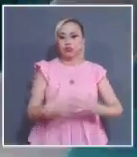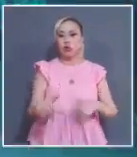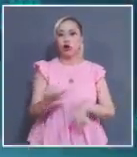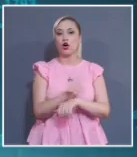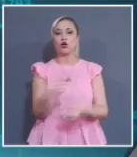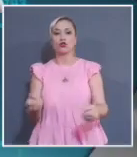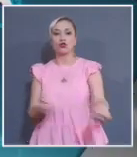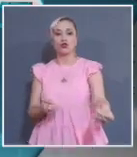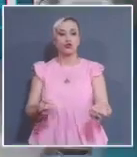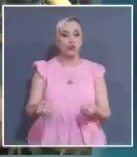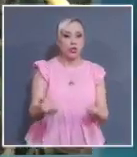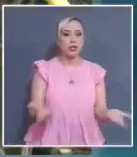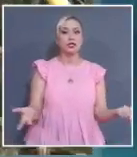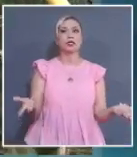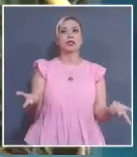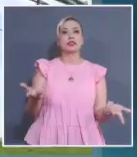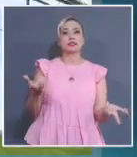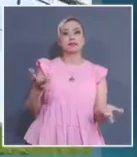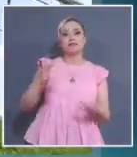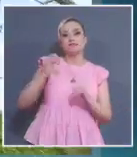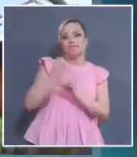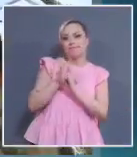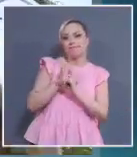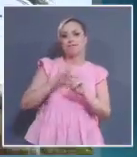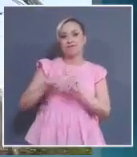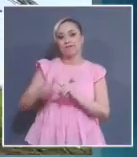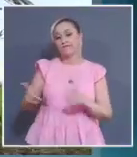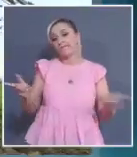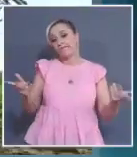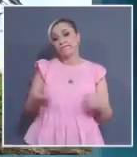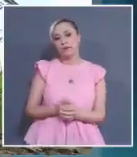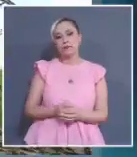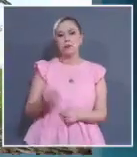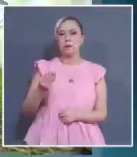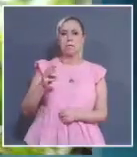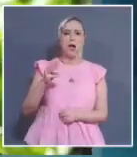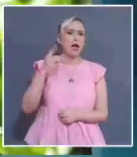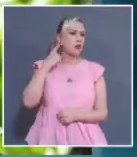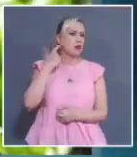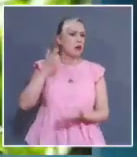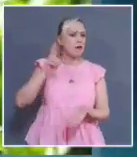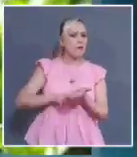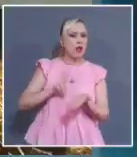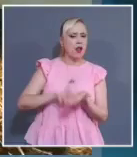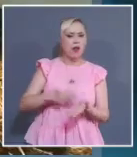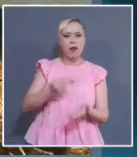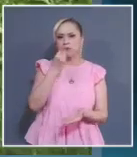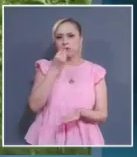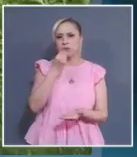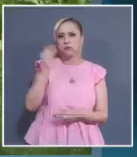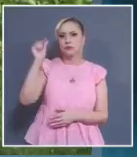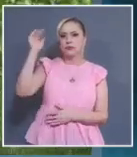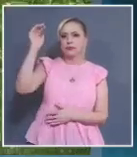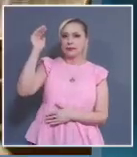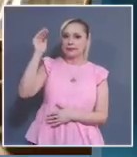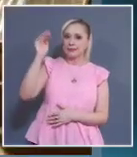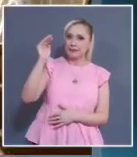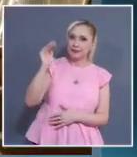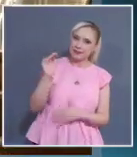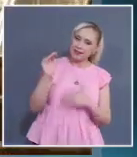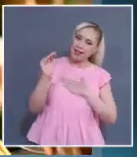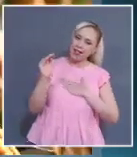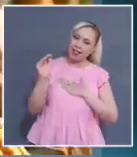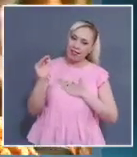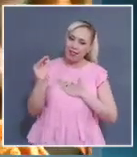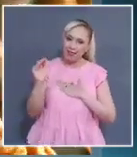comunicaciones. En mayo, los precios mundiales de los alimentos disminuyeron debido a la reducción del costo de cereales y